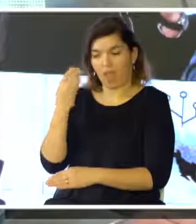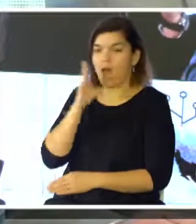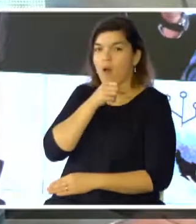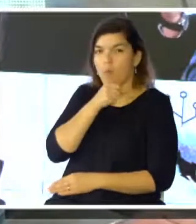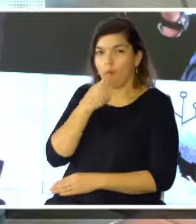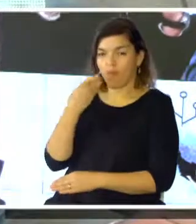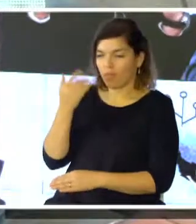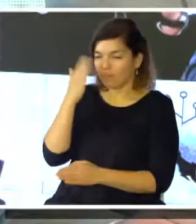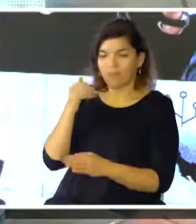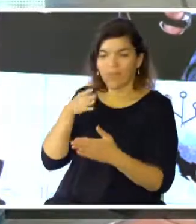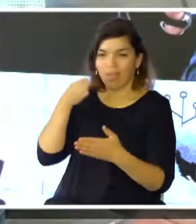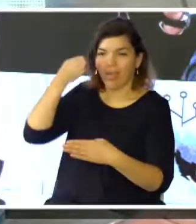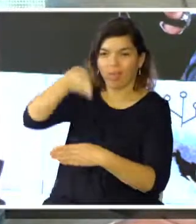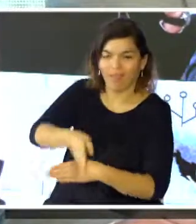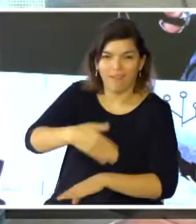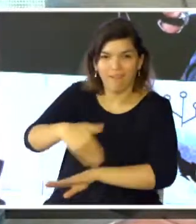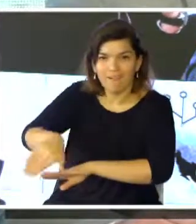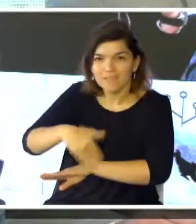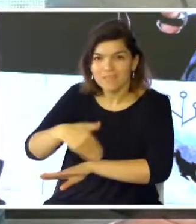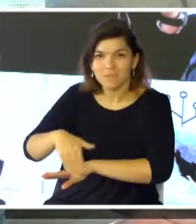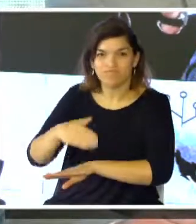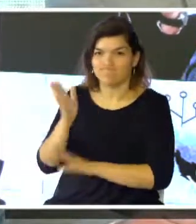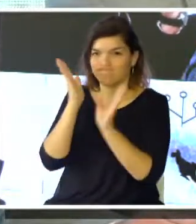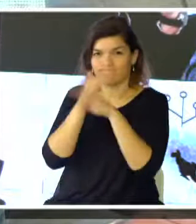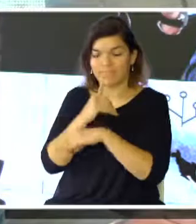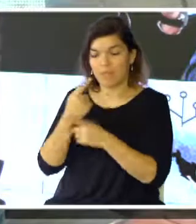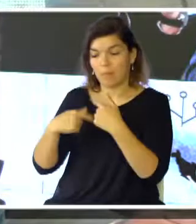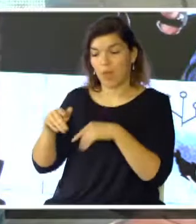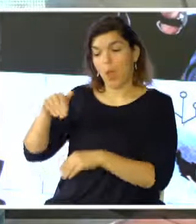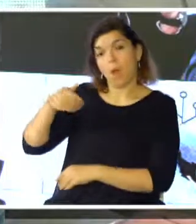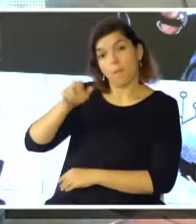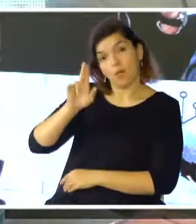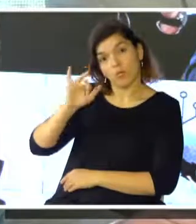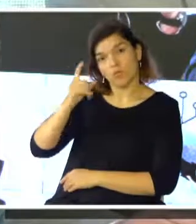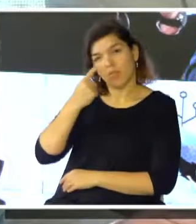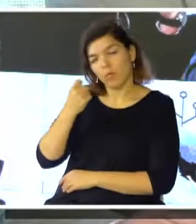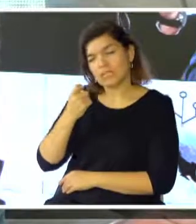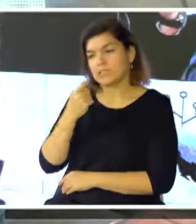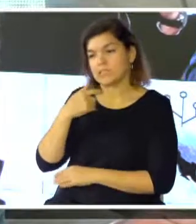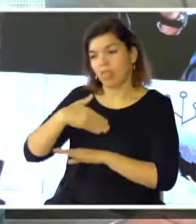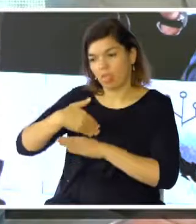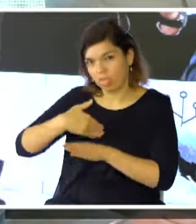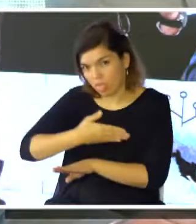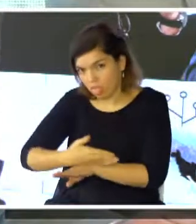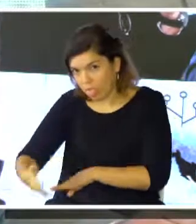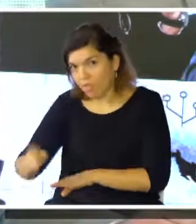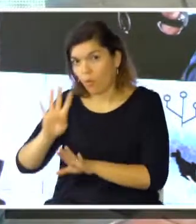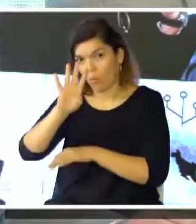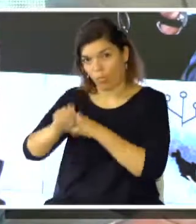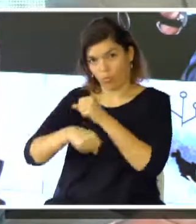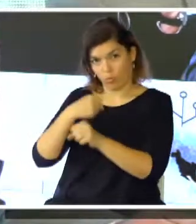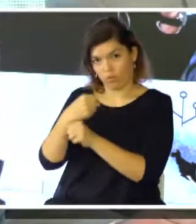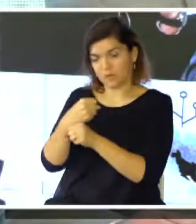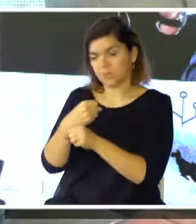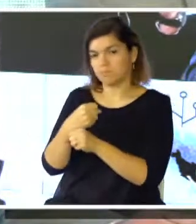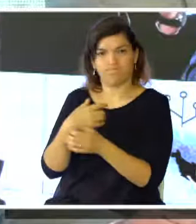cruzar entonces si mauricio en ese momento dijo vamos a tardar cuatro años en hacer las obras y tan